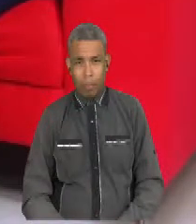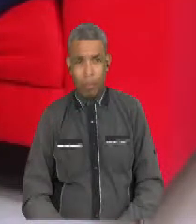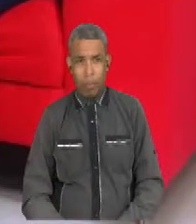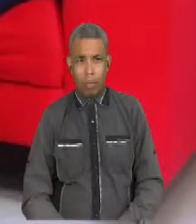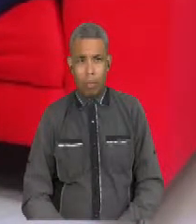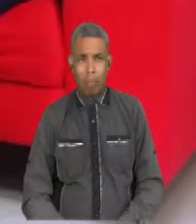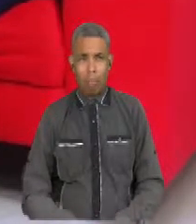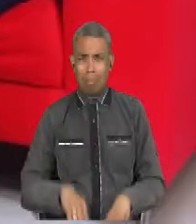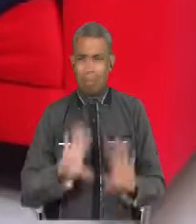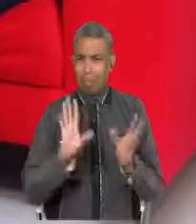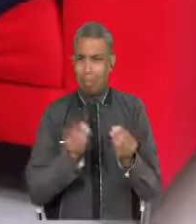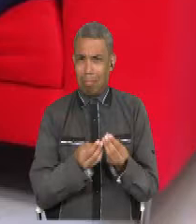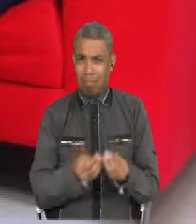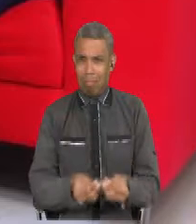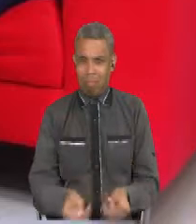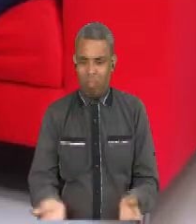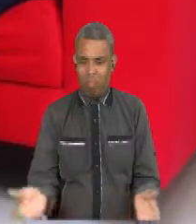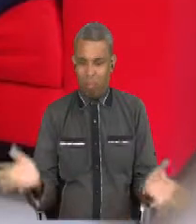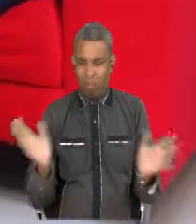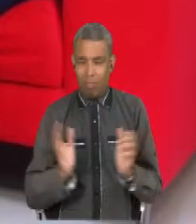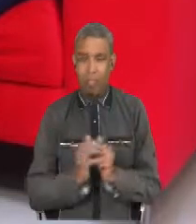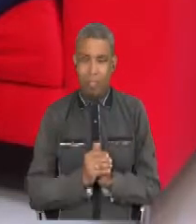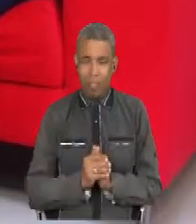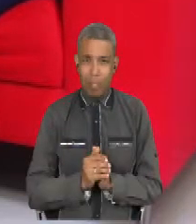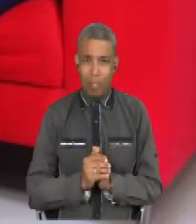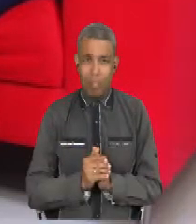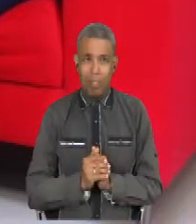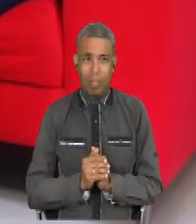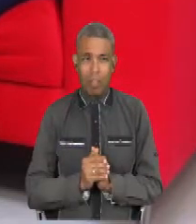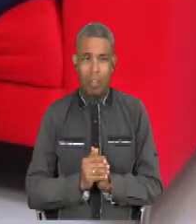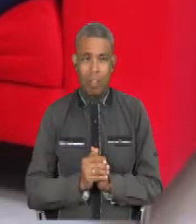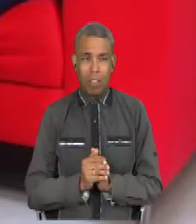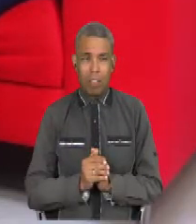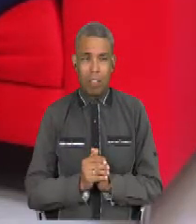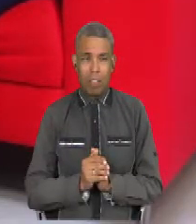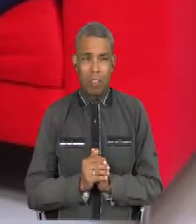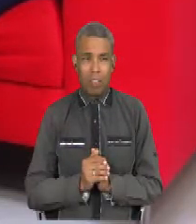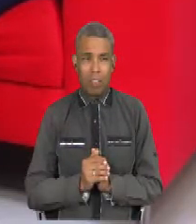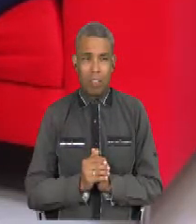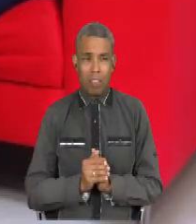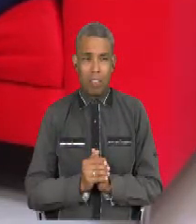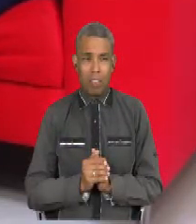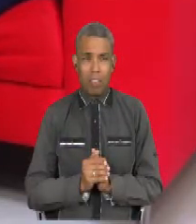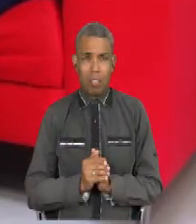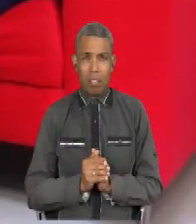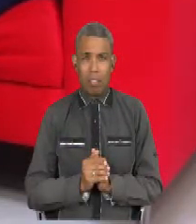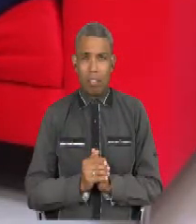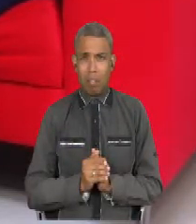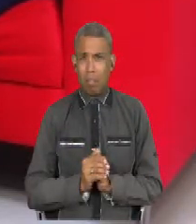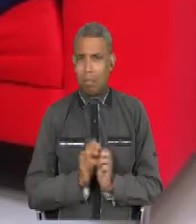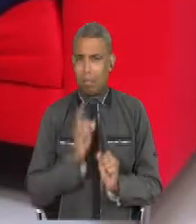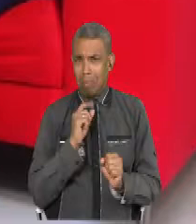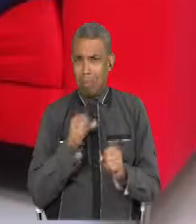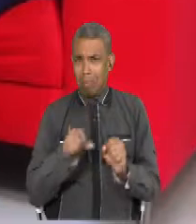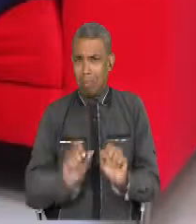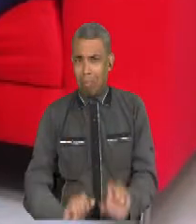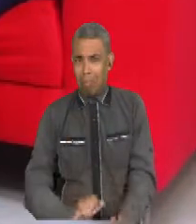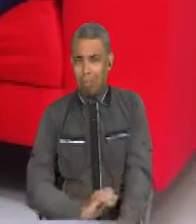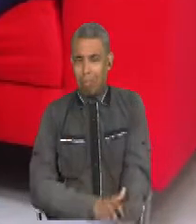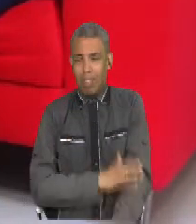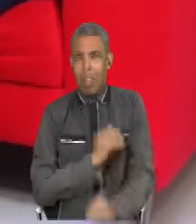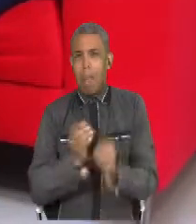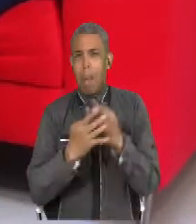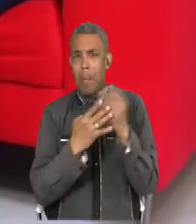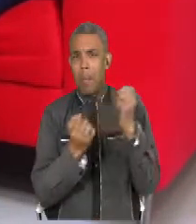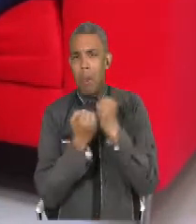que va desde un conjuntico de topsito e hilo, o un liguero, o unas medias de malla veladas,